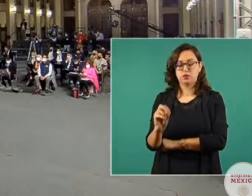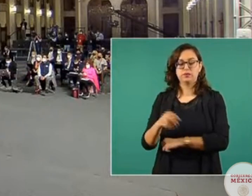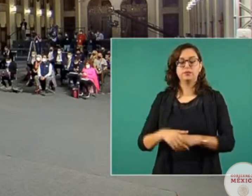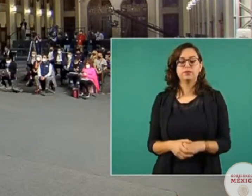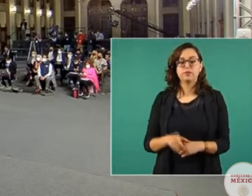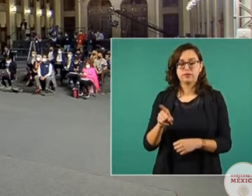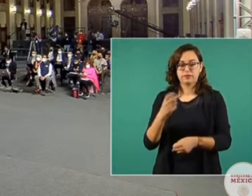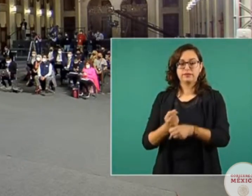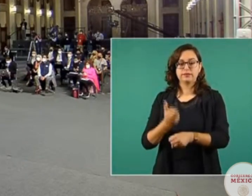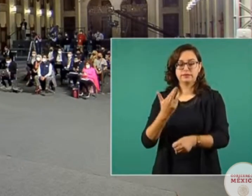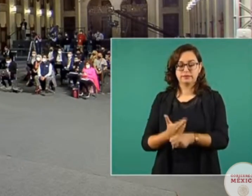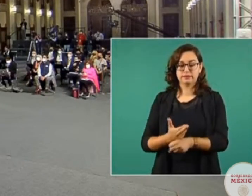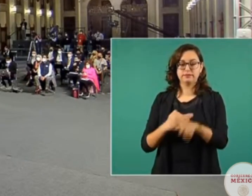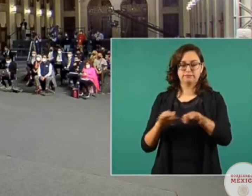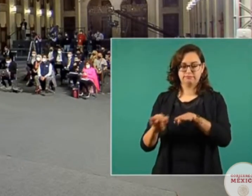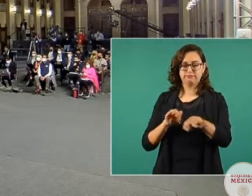Secretario del Trabajo.